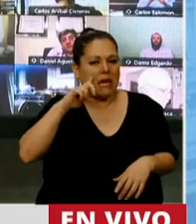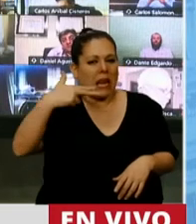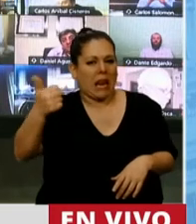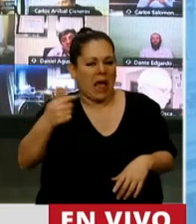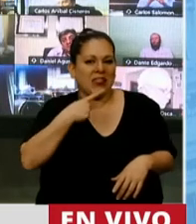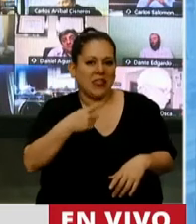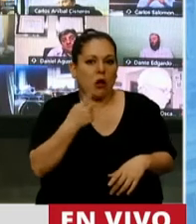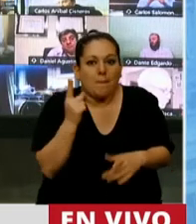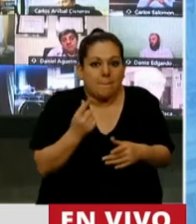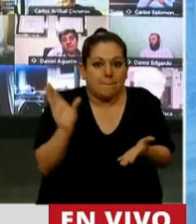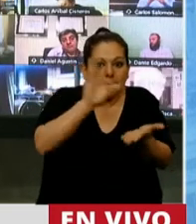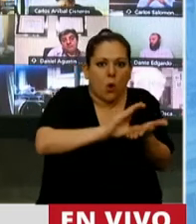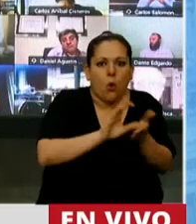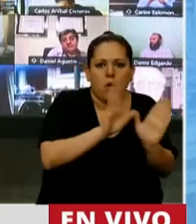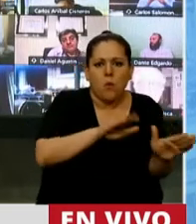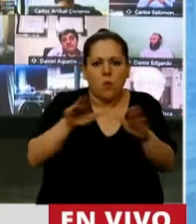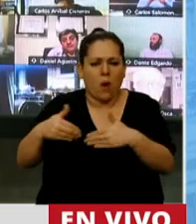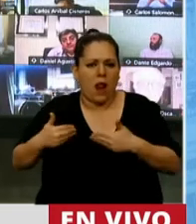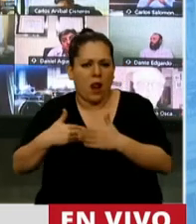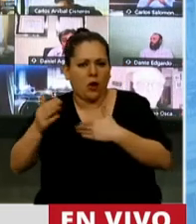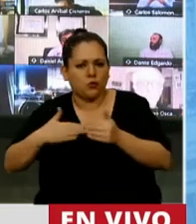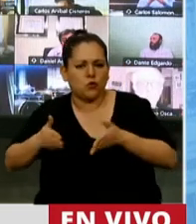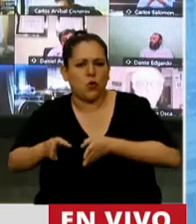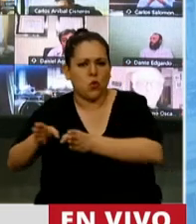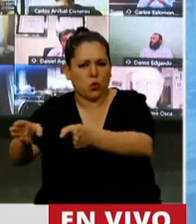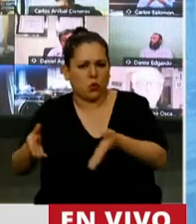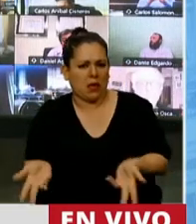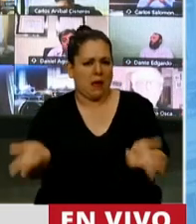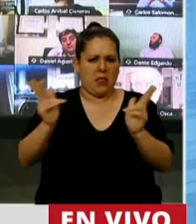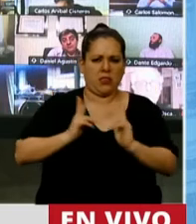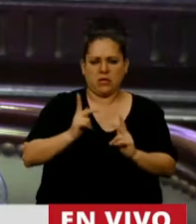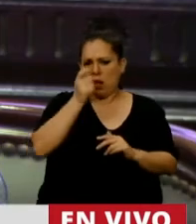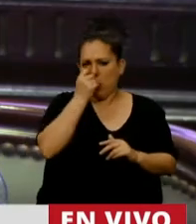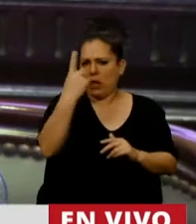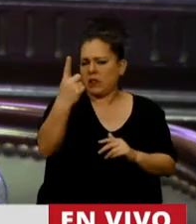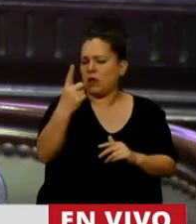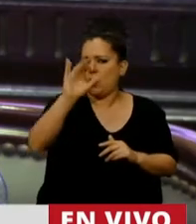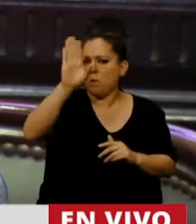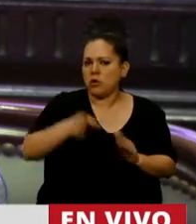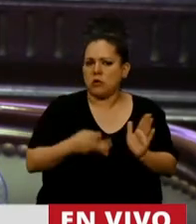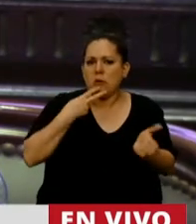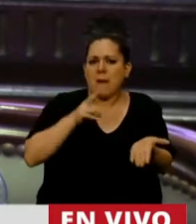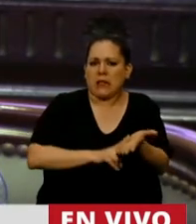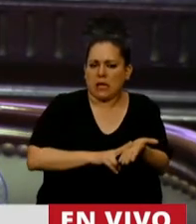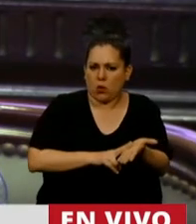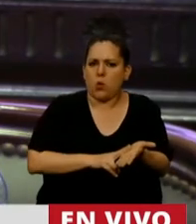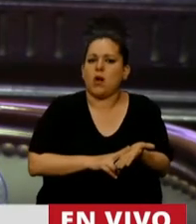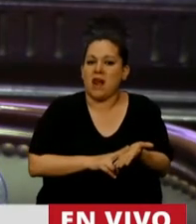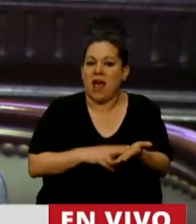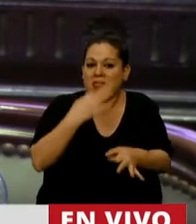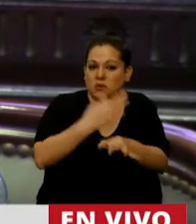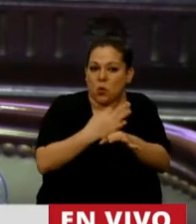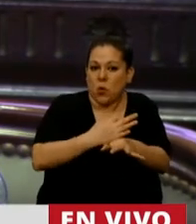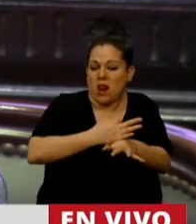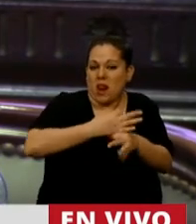en rutas, ¿no? Y por otro lado, nos dice que va a resolver el 21% de la matrícula del nivel inicial. ¿Están teniendo